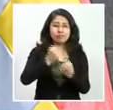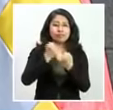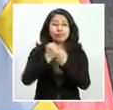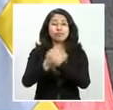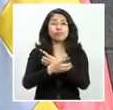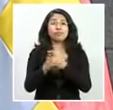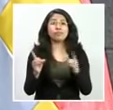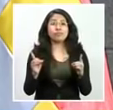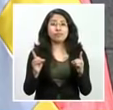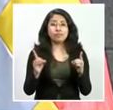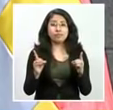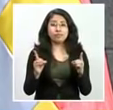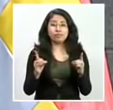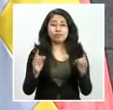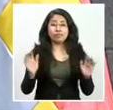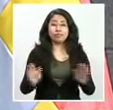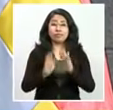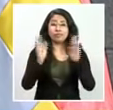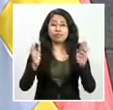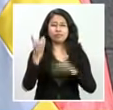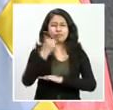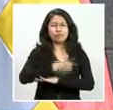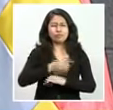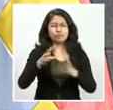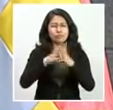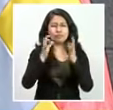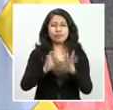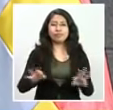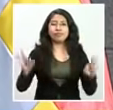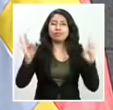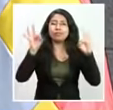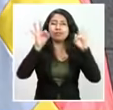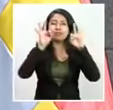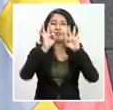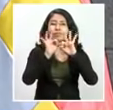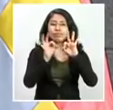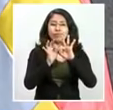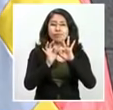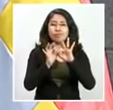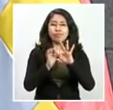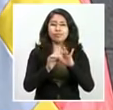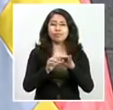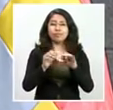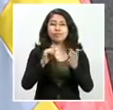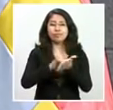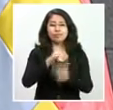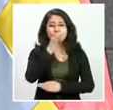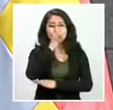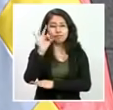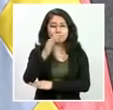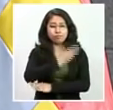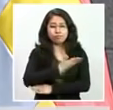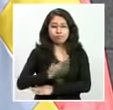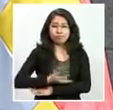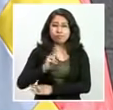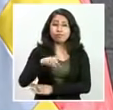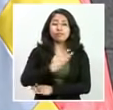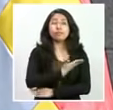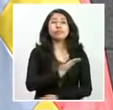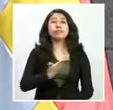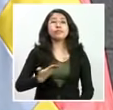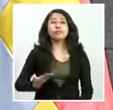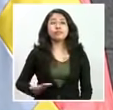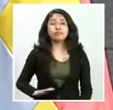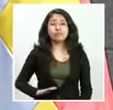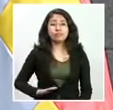democracia. El domingo ha sido un día realmente importante con la juramentación de nuestro hermano presidente y vicepresidente, porque el pueblo